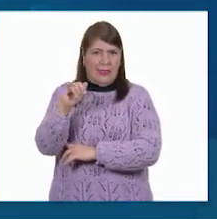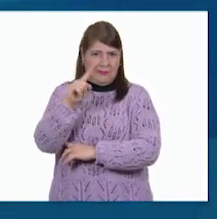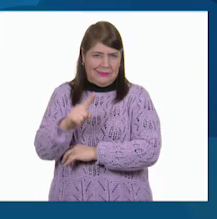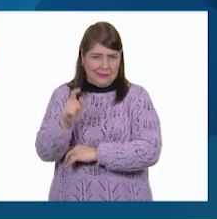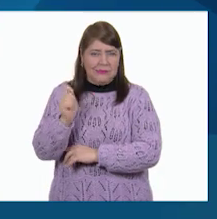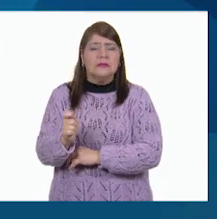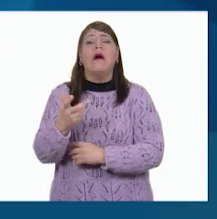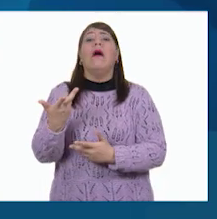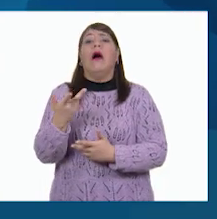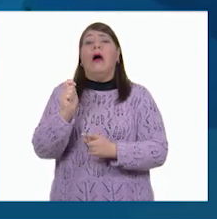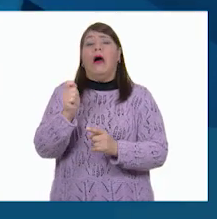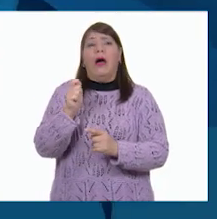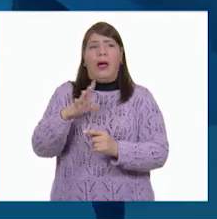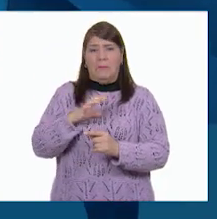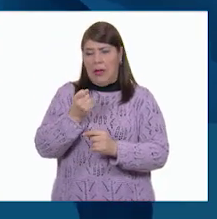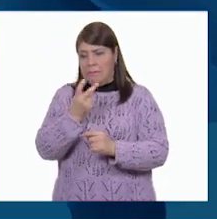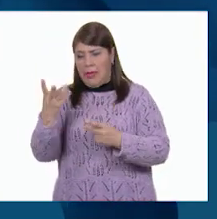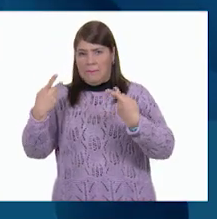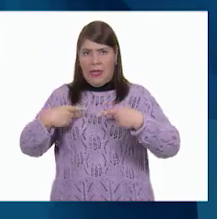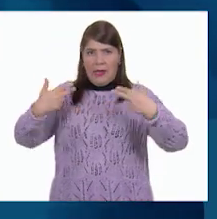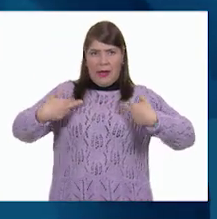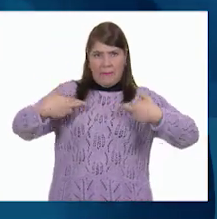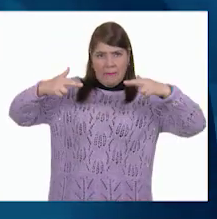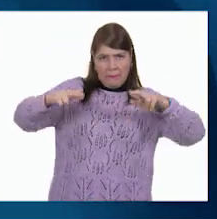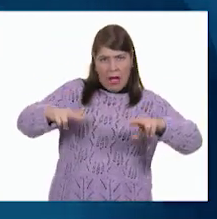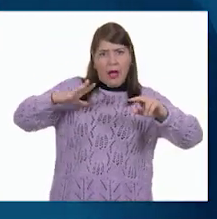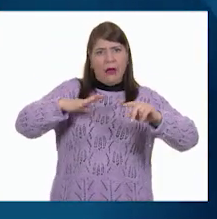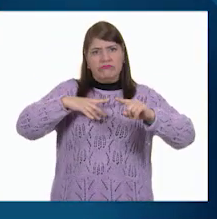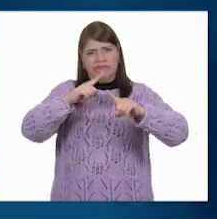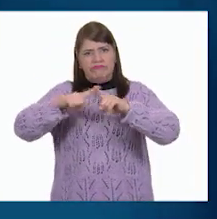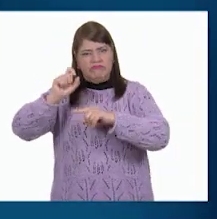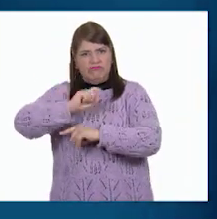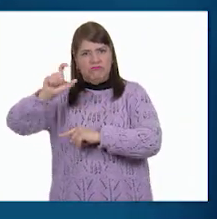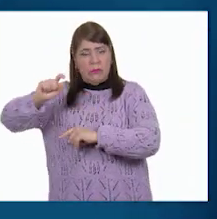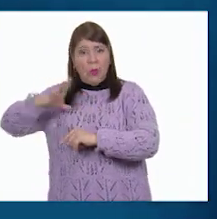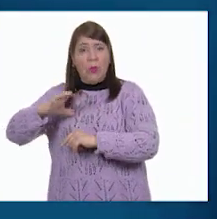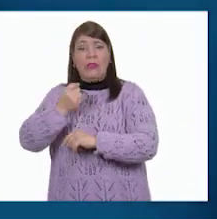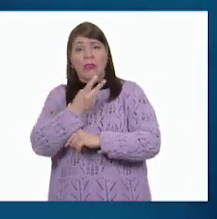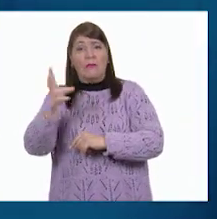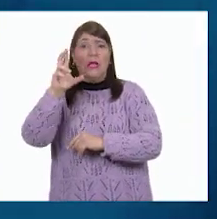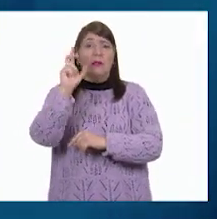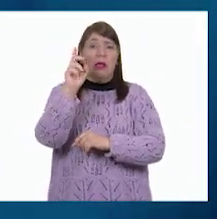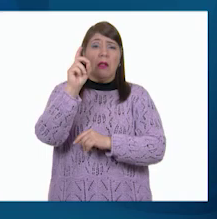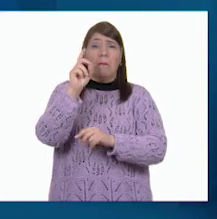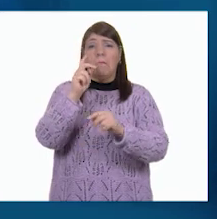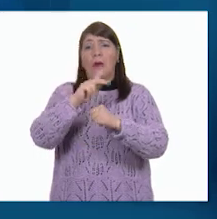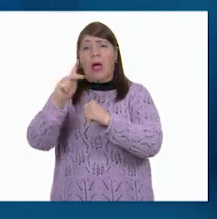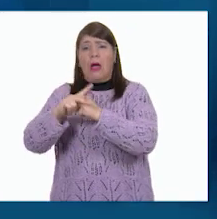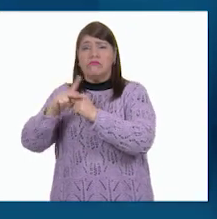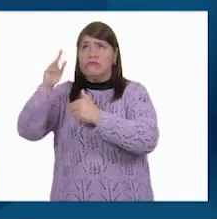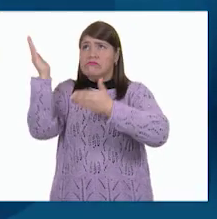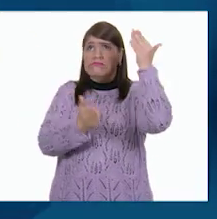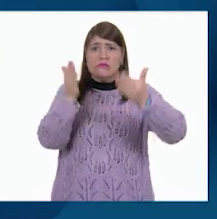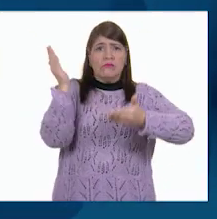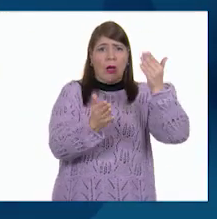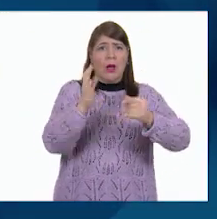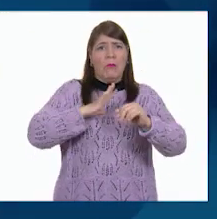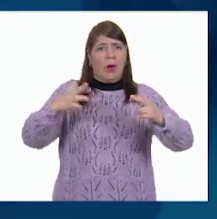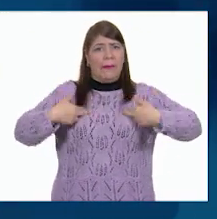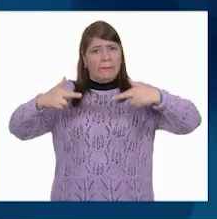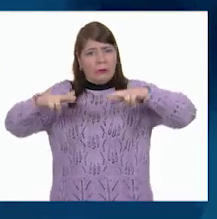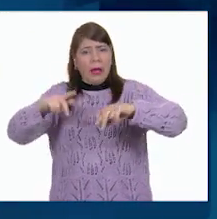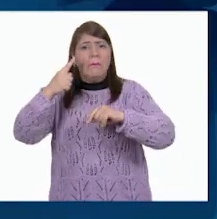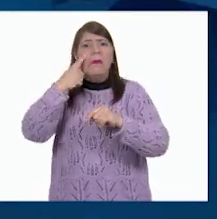A través de sus representantes diplomáticos, más de 30 naciones fueron invitadas a presenciar la fastuosidad de